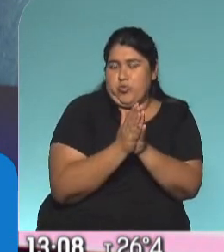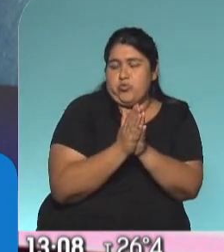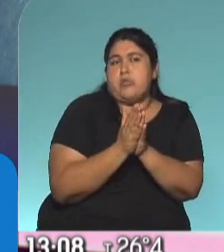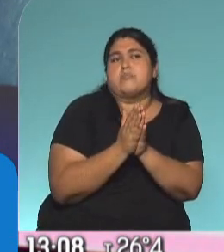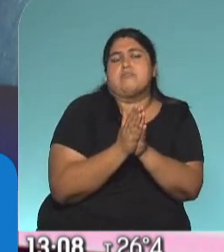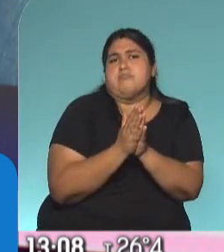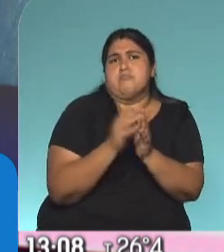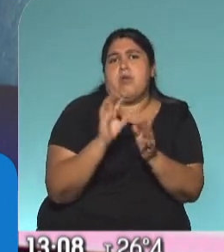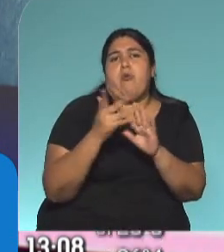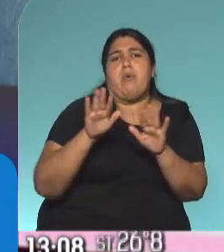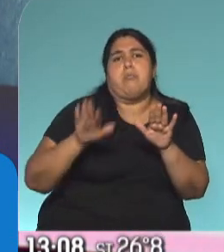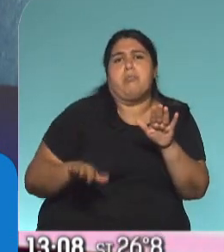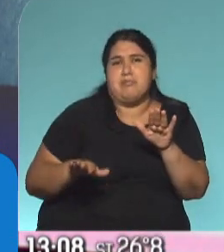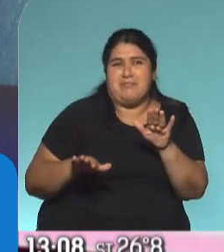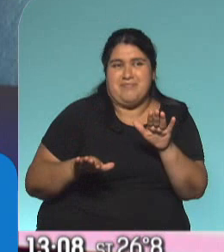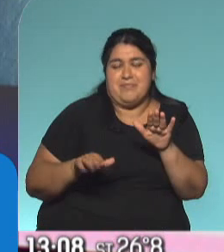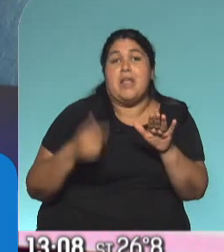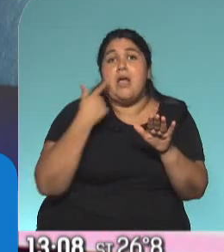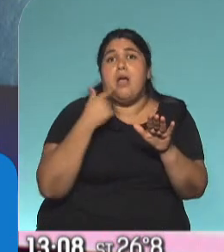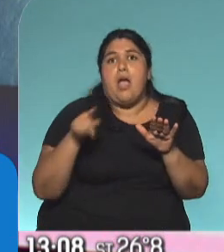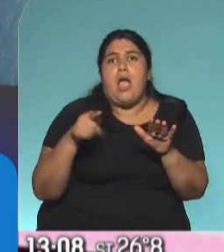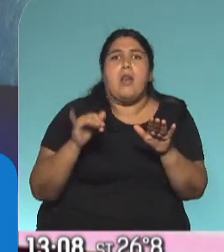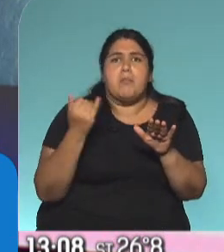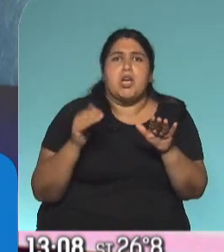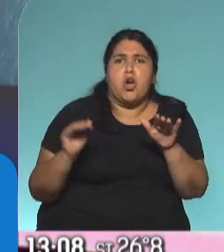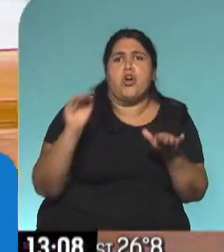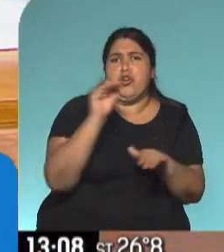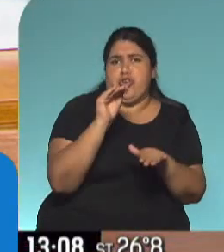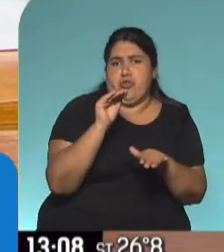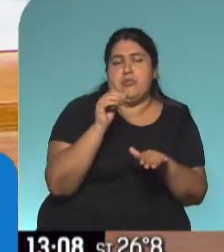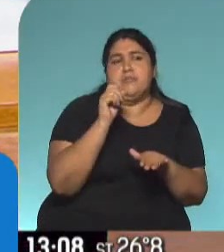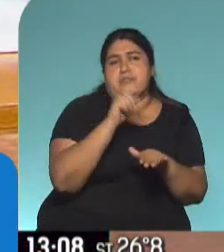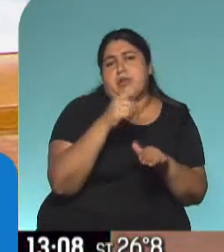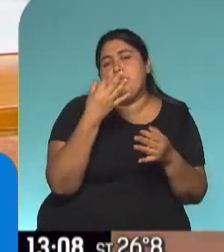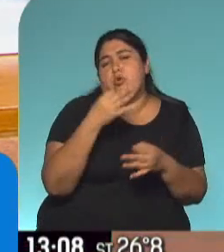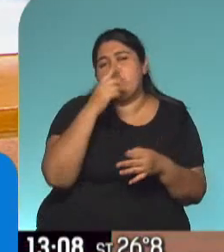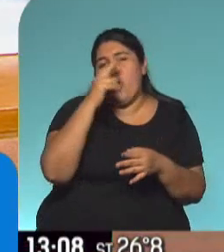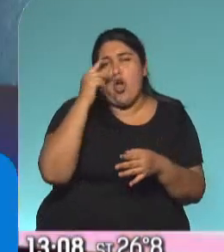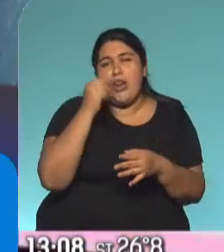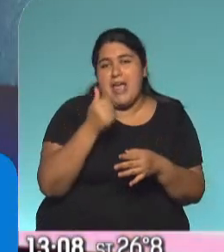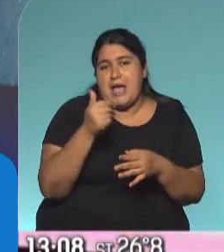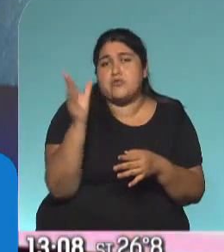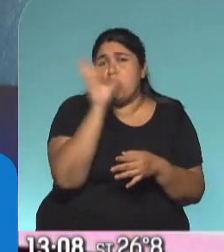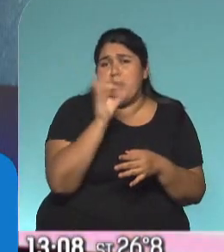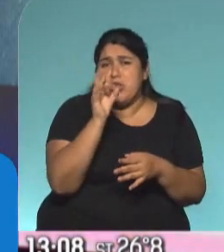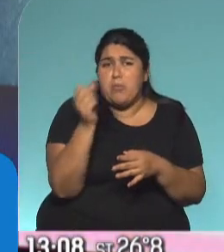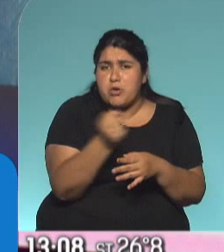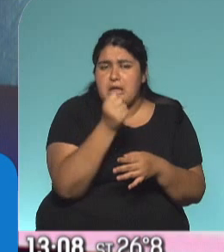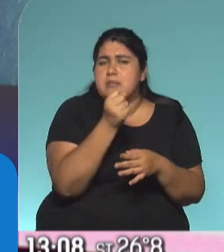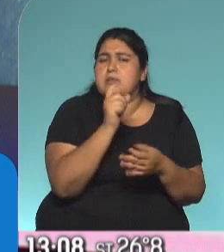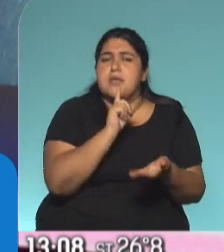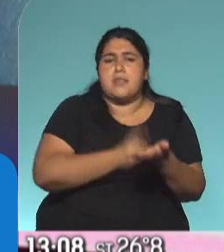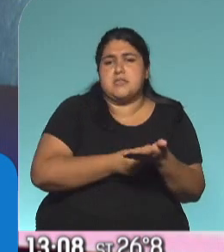porque representaba algo más amplio que el correísmo puro. Pero Rafael Correa, que tiene una opinión muy importante en esto, decidió